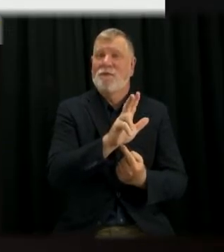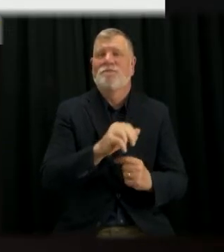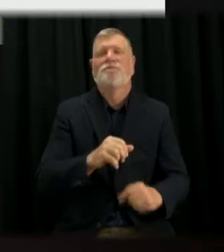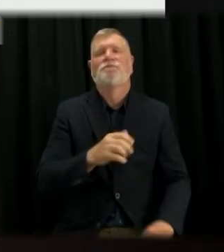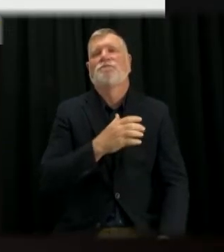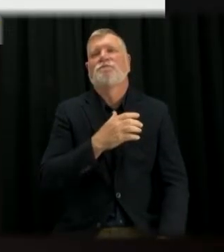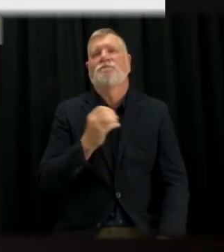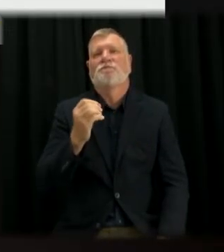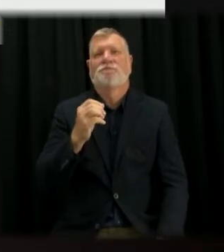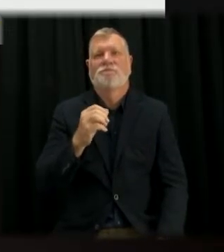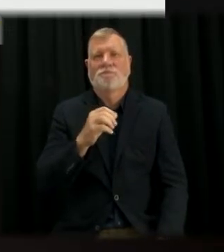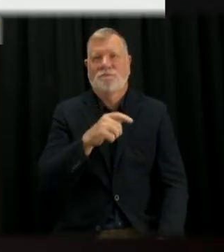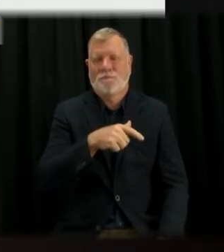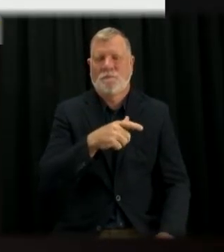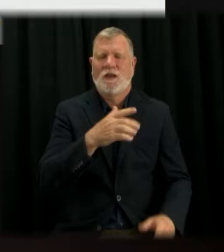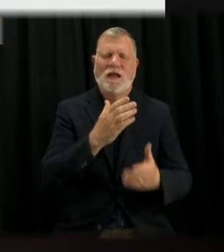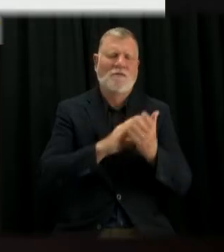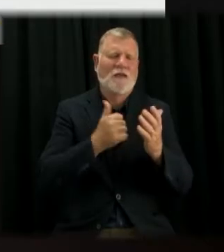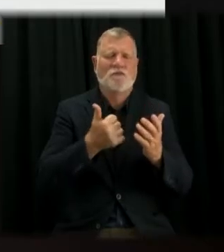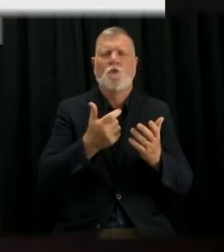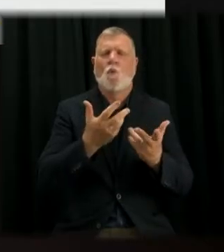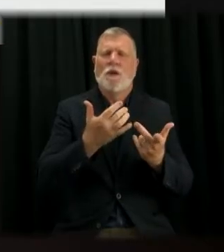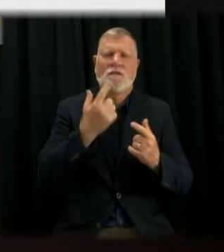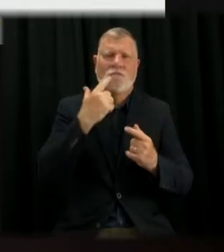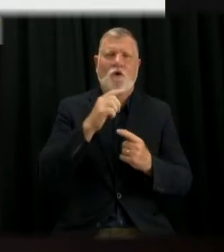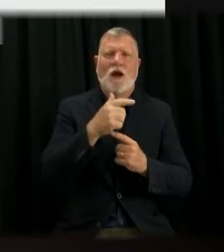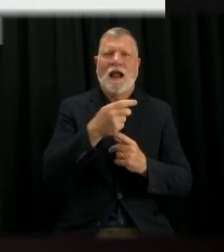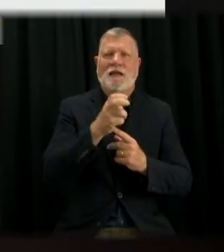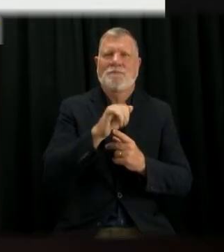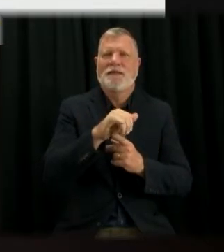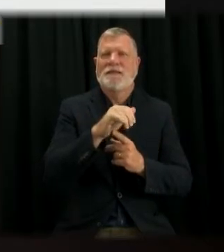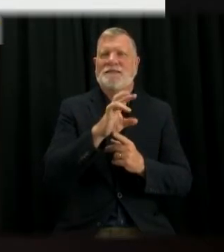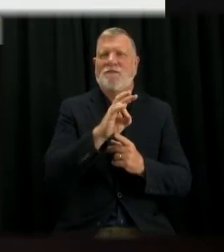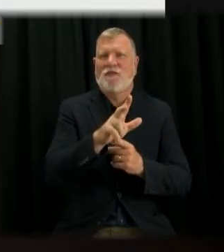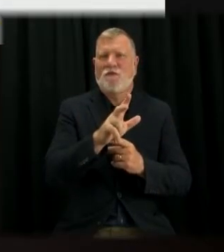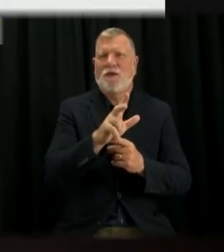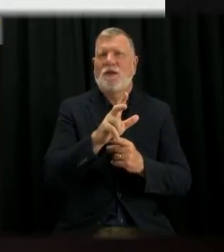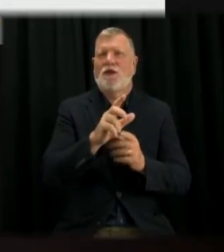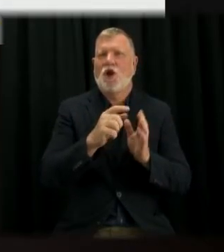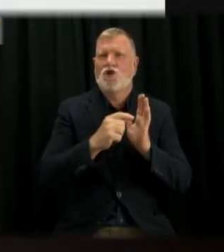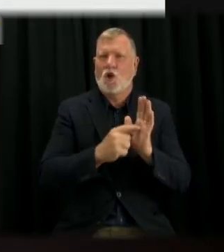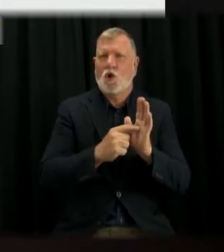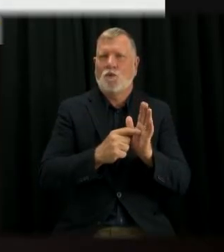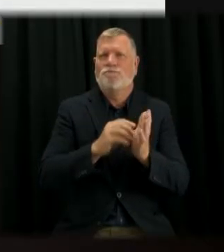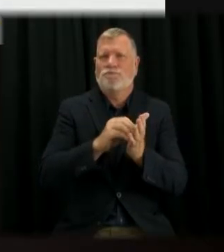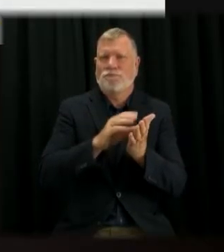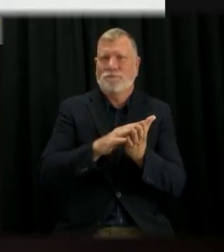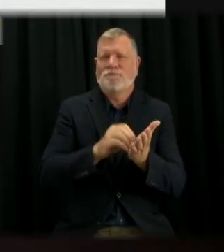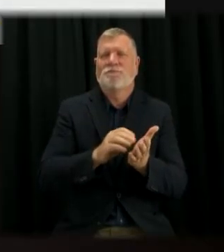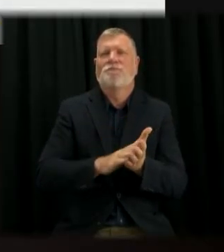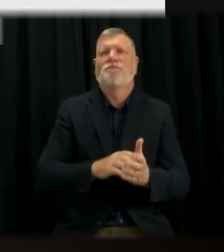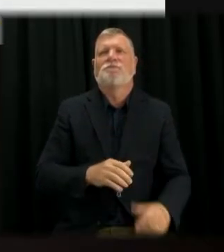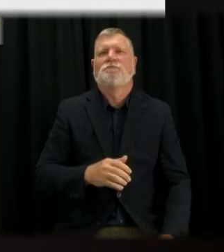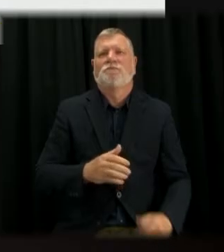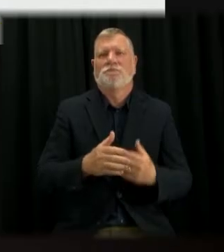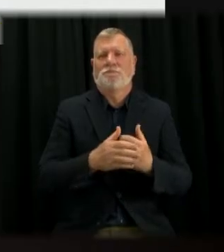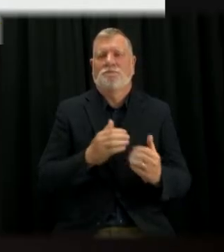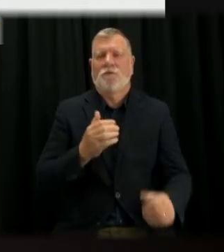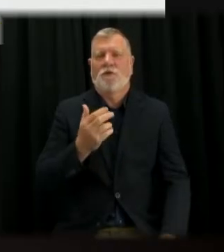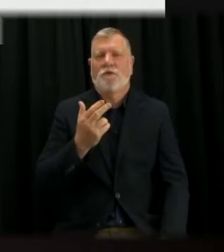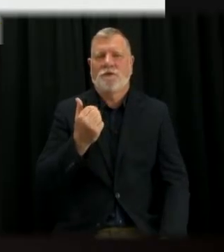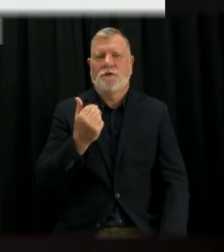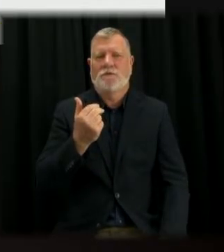7.3, y tenemos otras entidades que estamos esperando por estos documentos, que esperamos casi